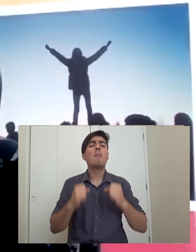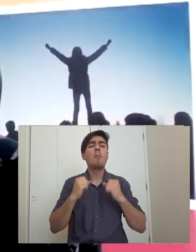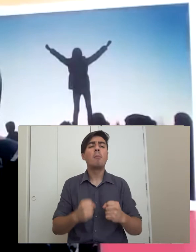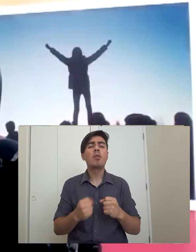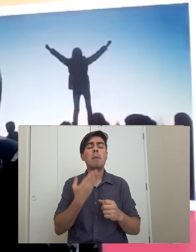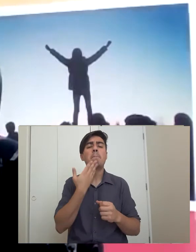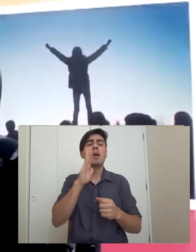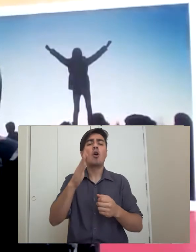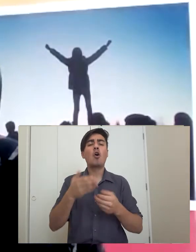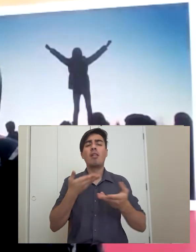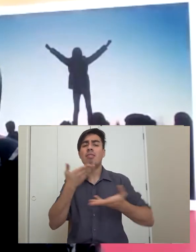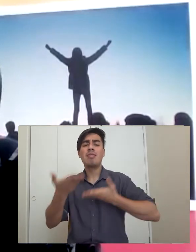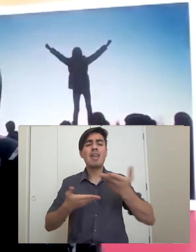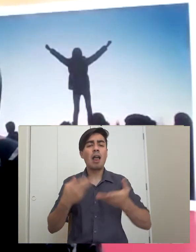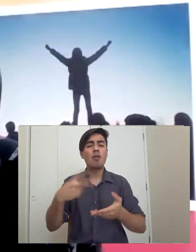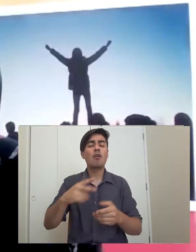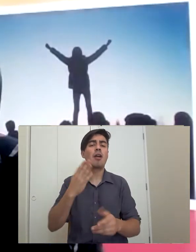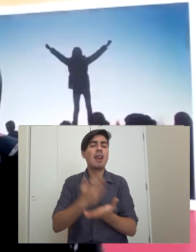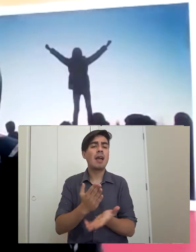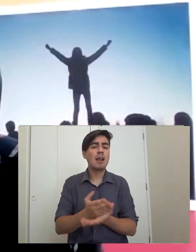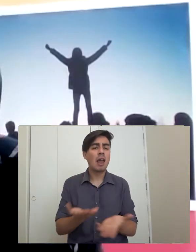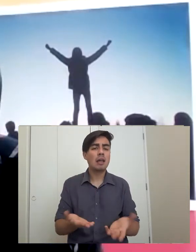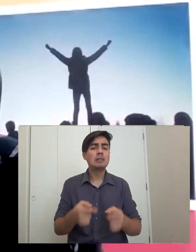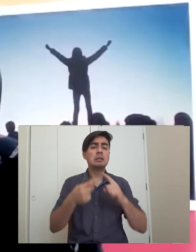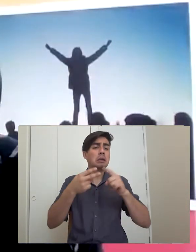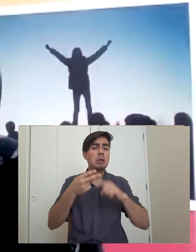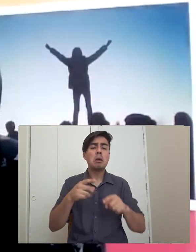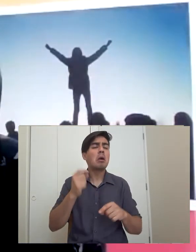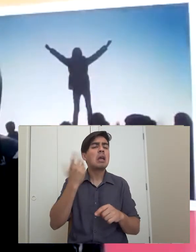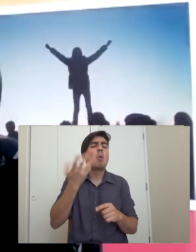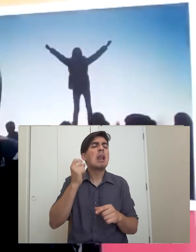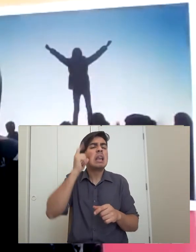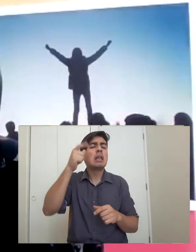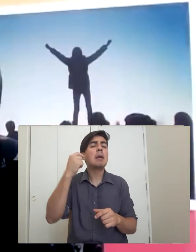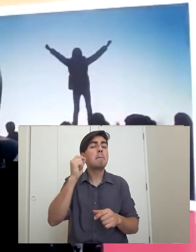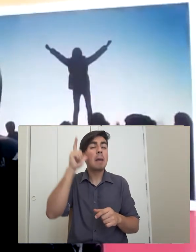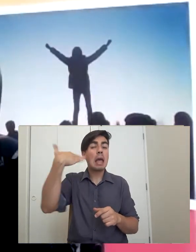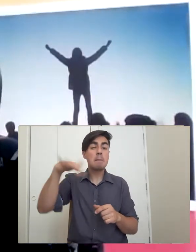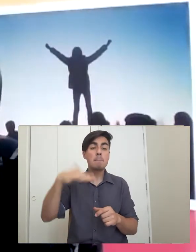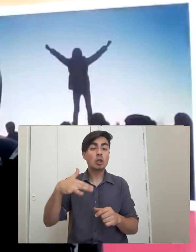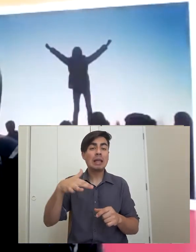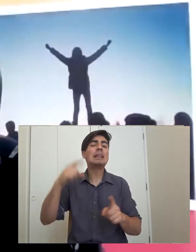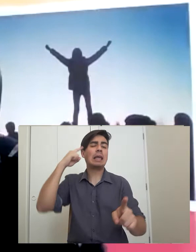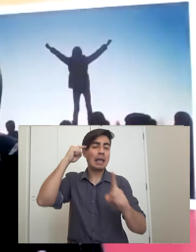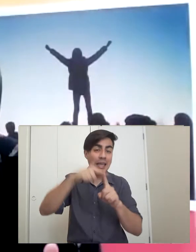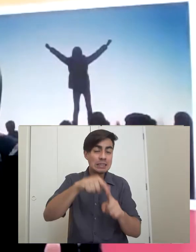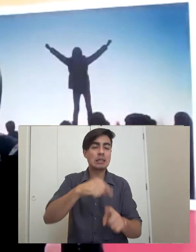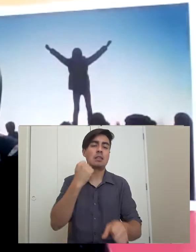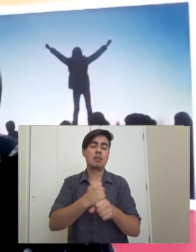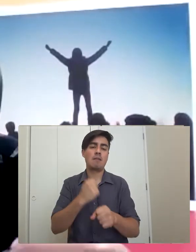en la clase o quizás lo que sea más importante para la escuela en cuestión.